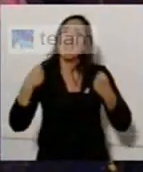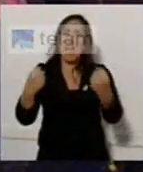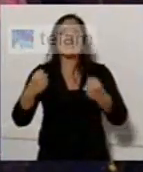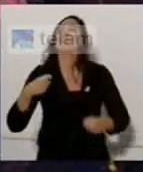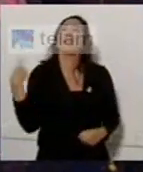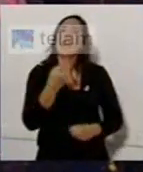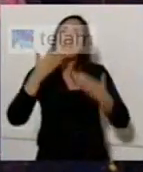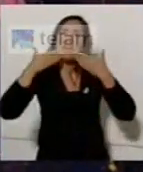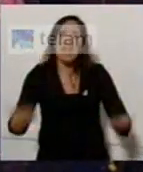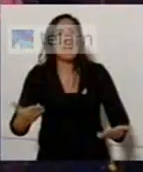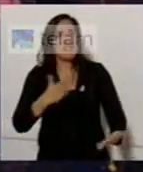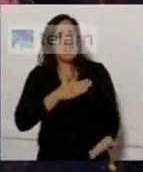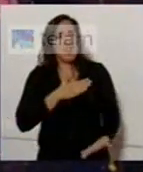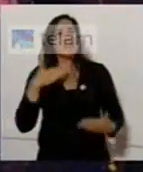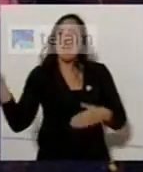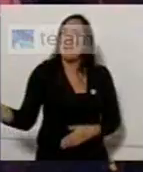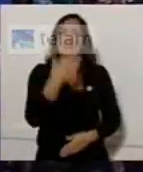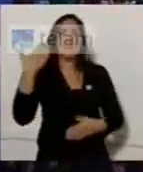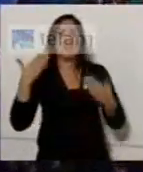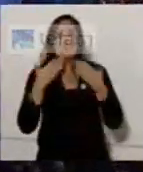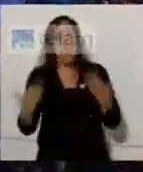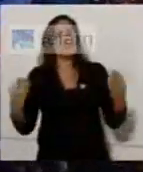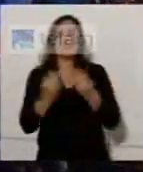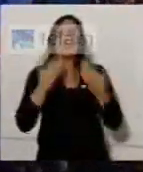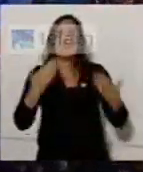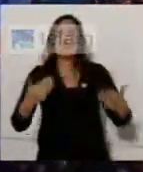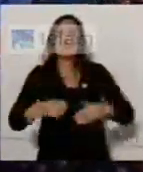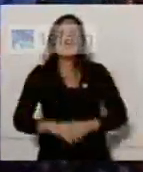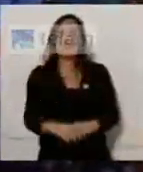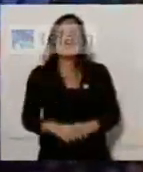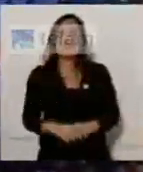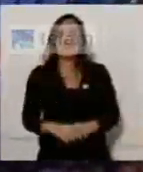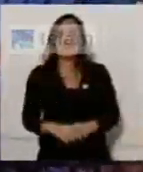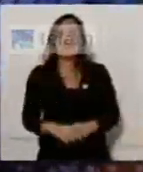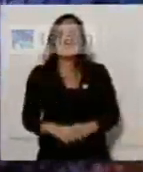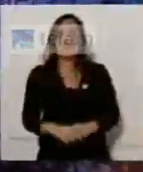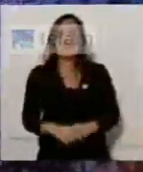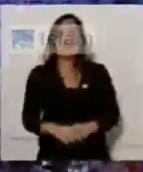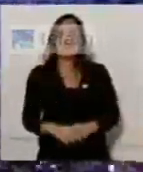Gracias de corazón a todos. Muchas gracias.